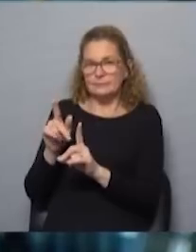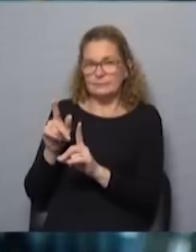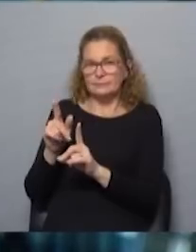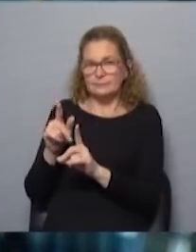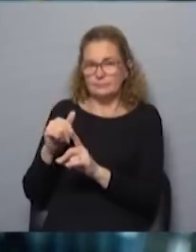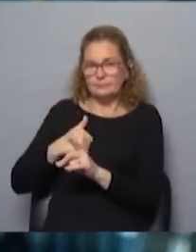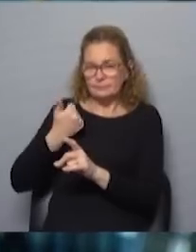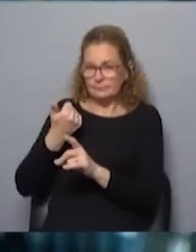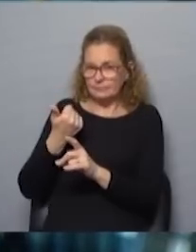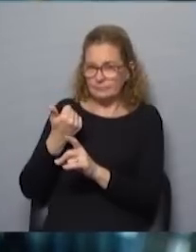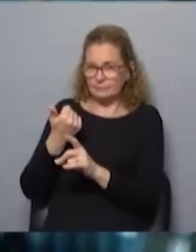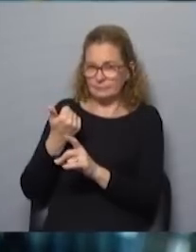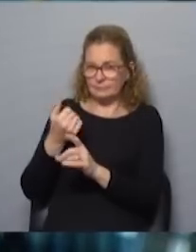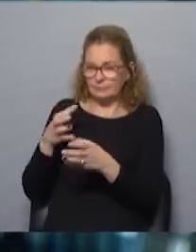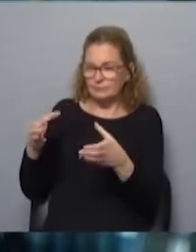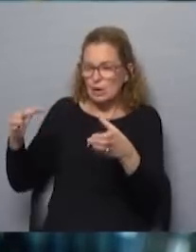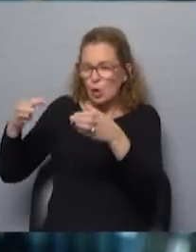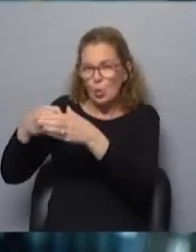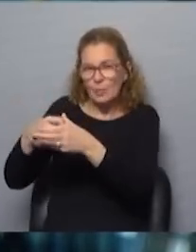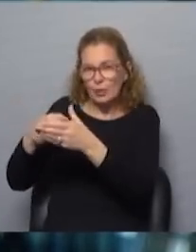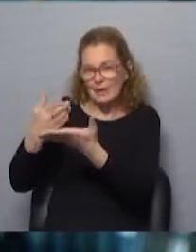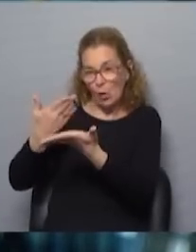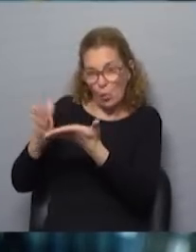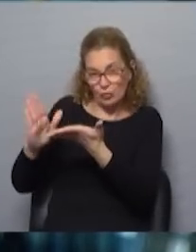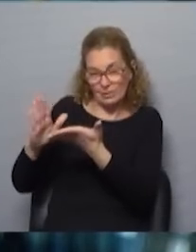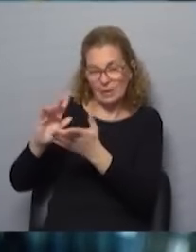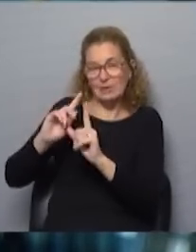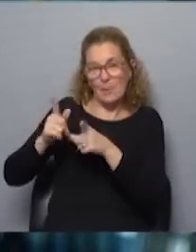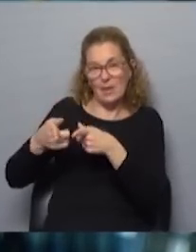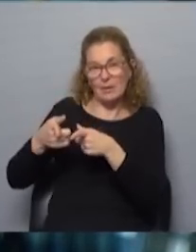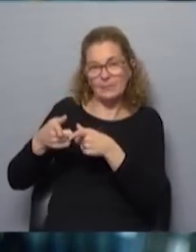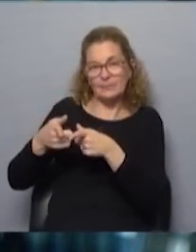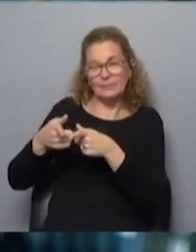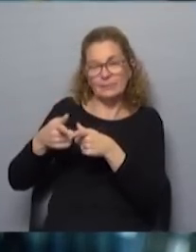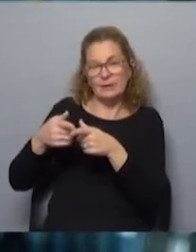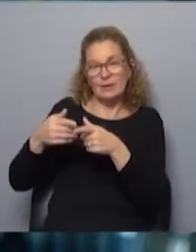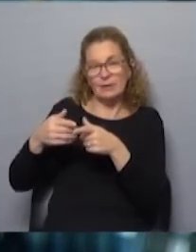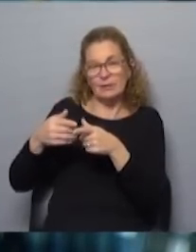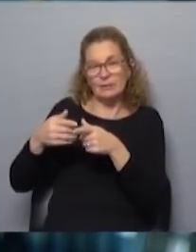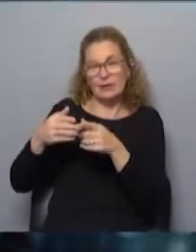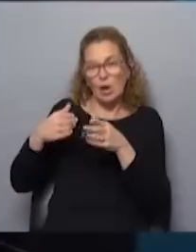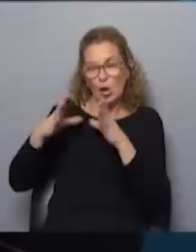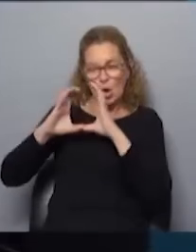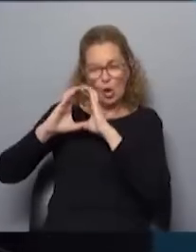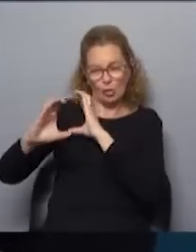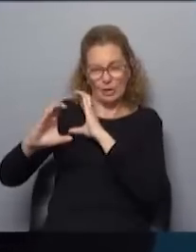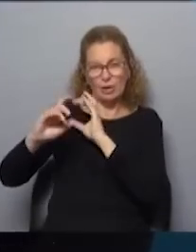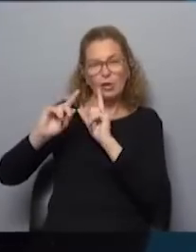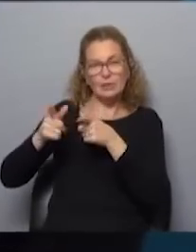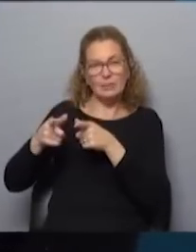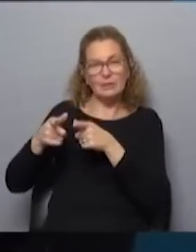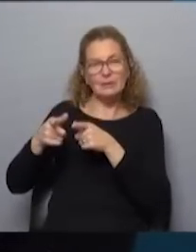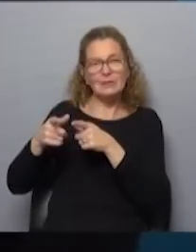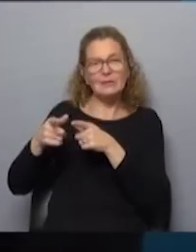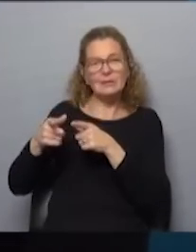aprovechamiento exclusivo y excluyente en materia de operativa de contenedores de